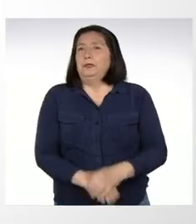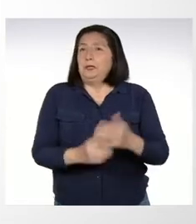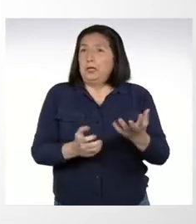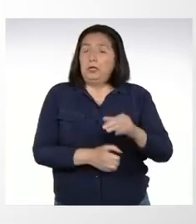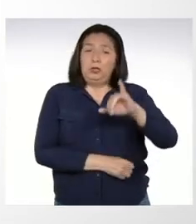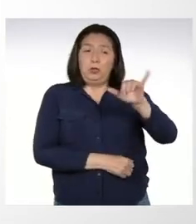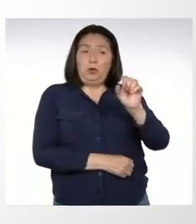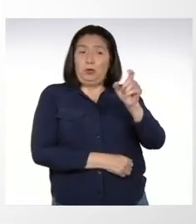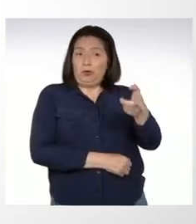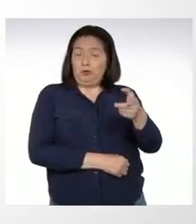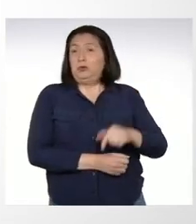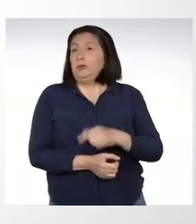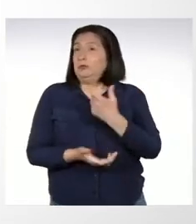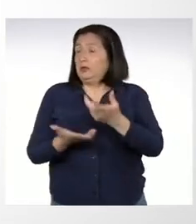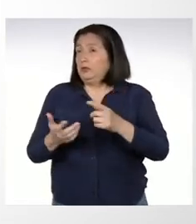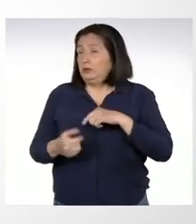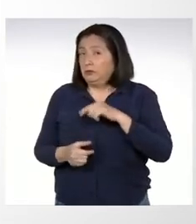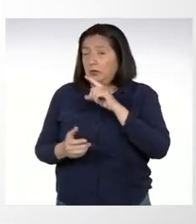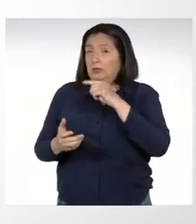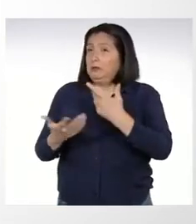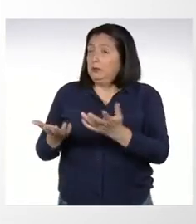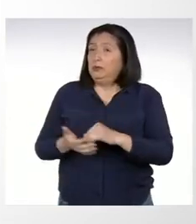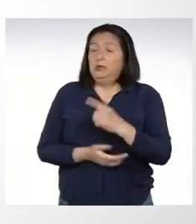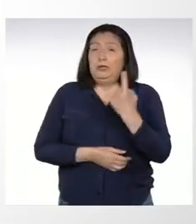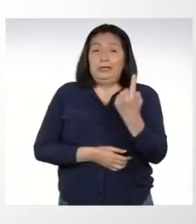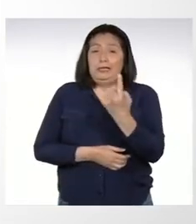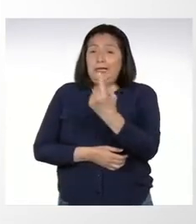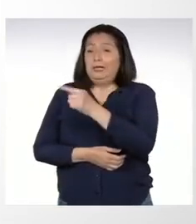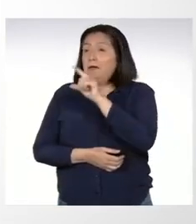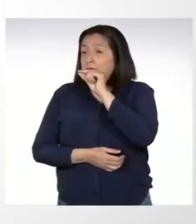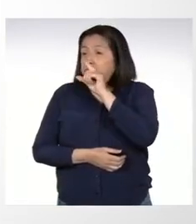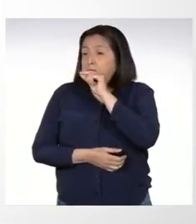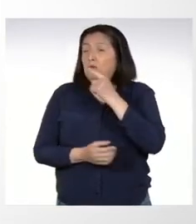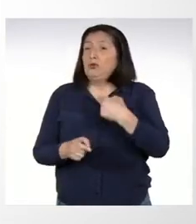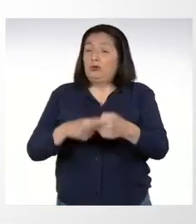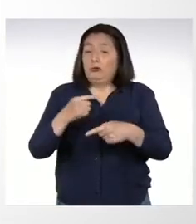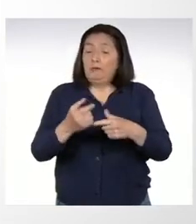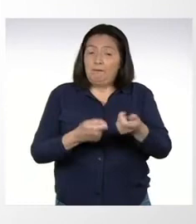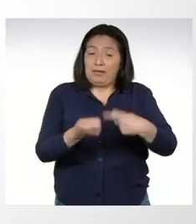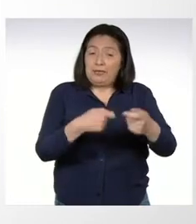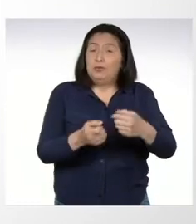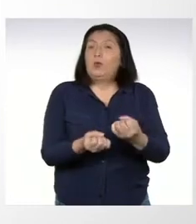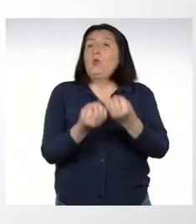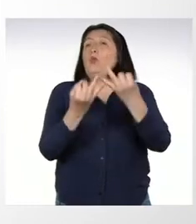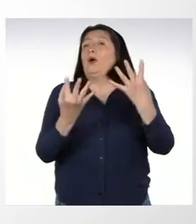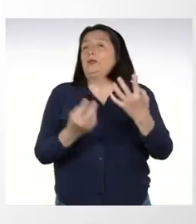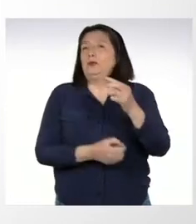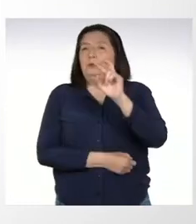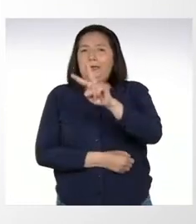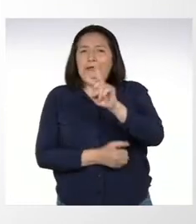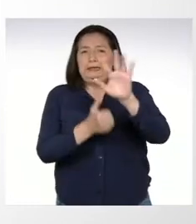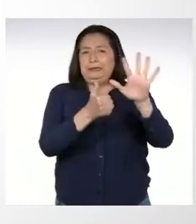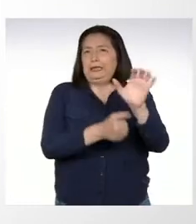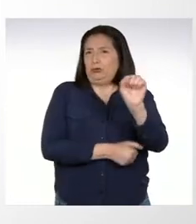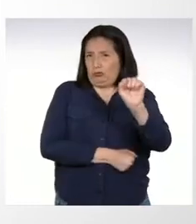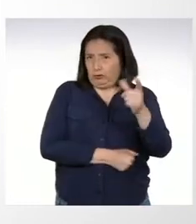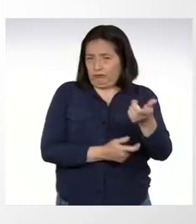José tiene una pollería y cada pollo que vende tiene un valor de 26